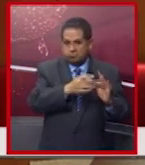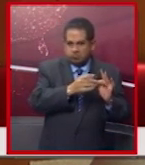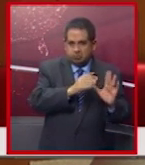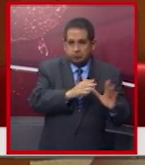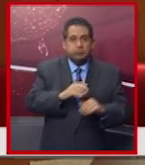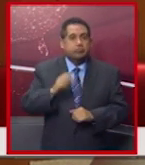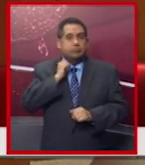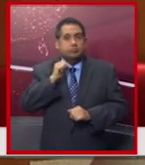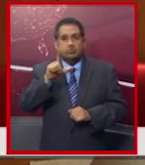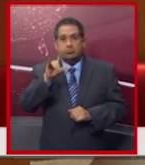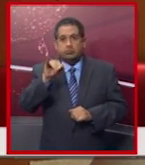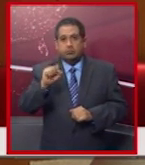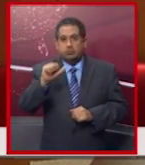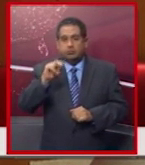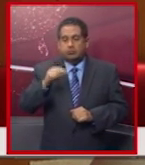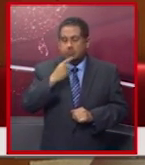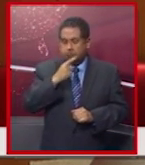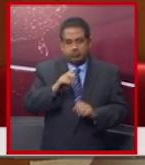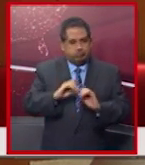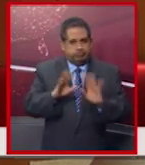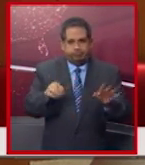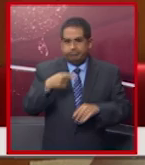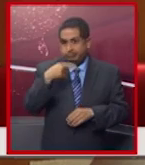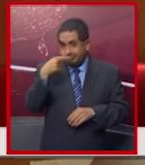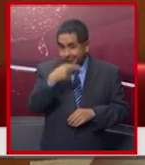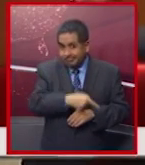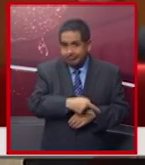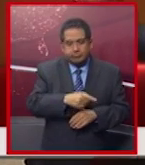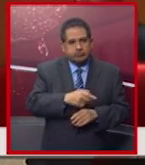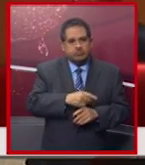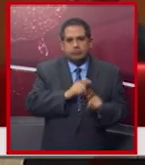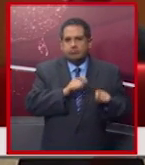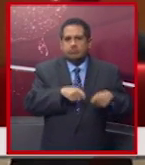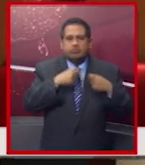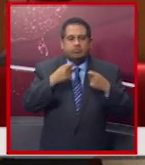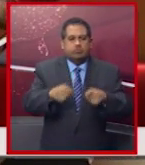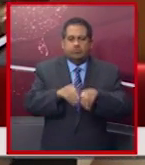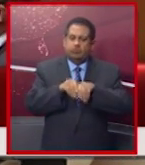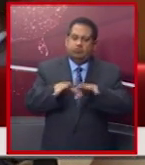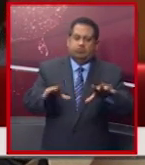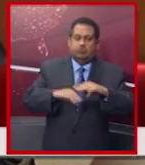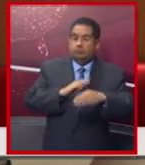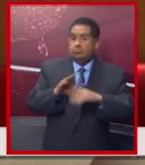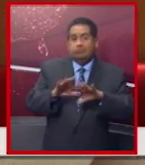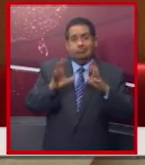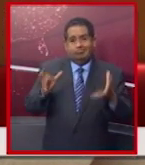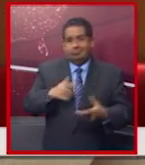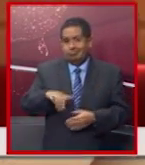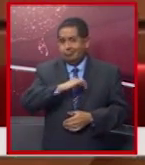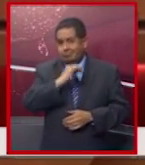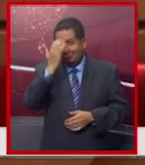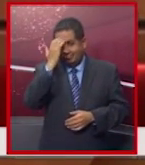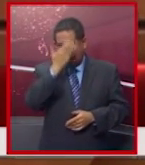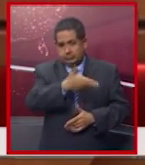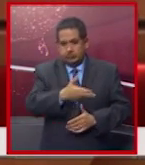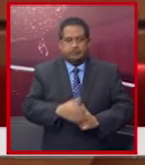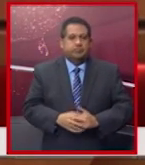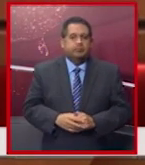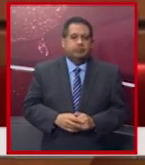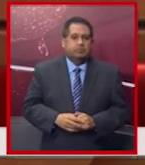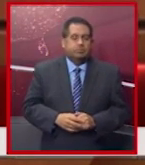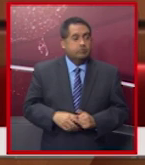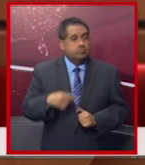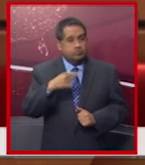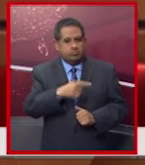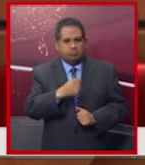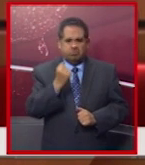Sánchez, subrayó que nadie podría negar que ha dejado tras de sí un legado importante de dimensión universal. No solo se rebeló